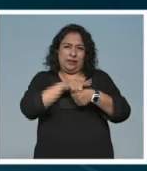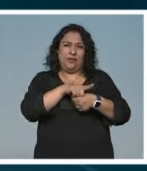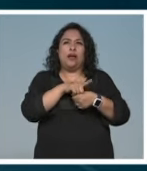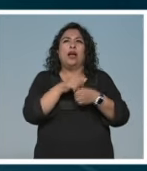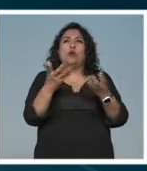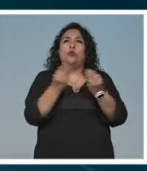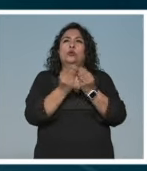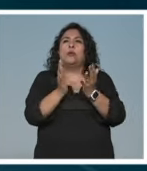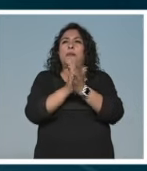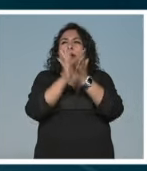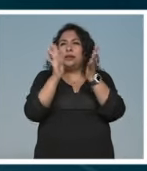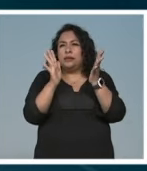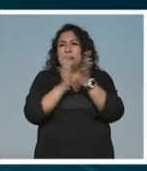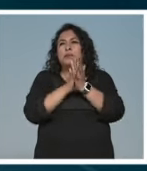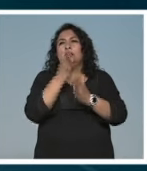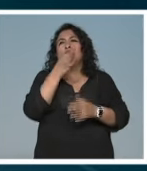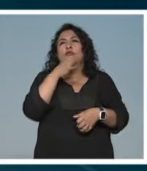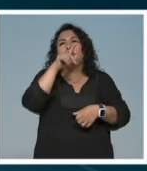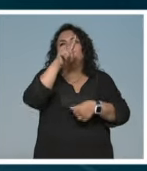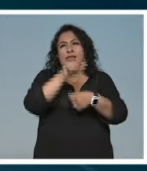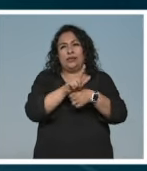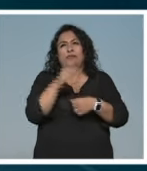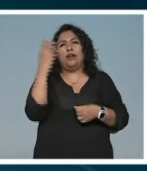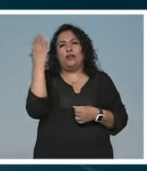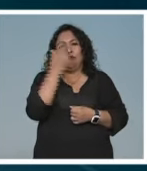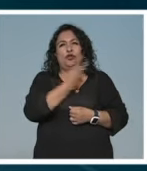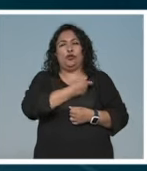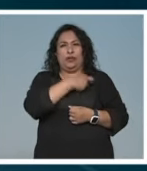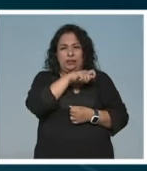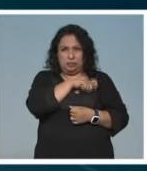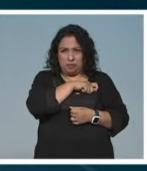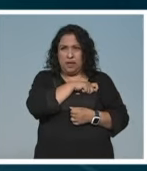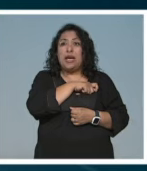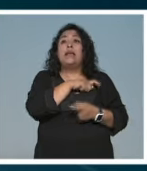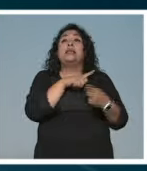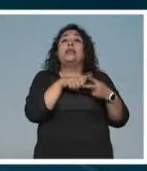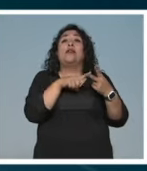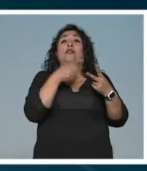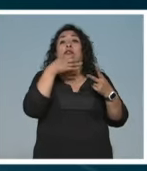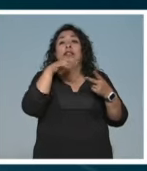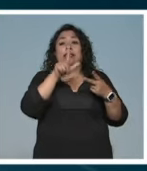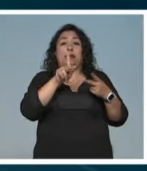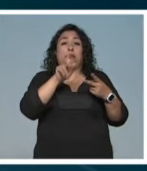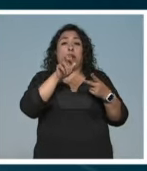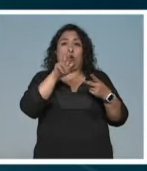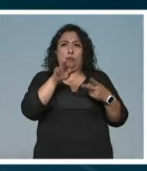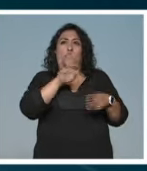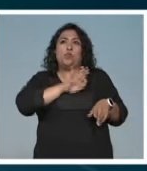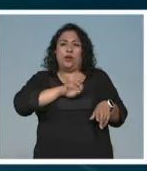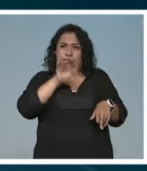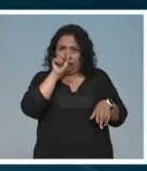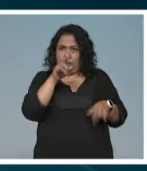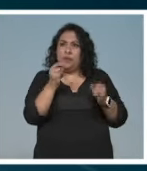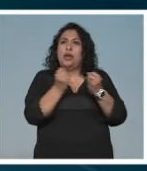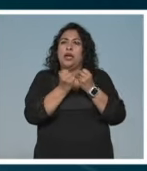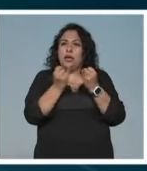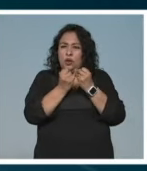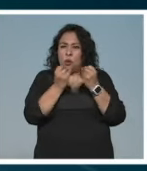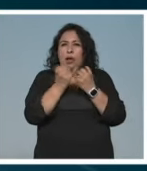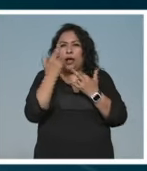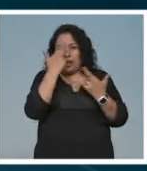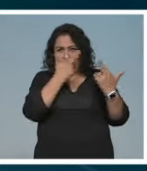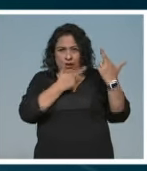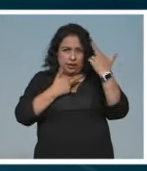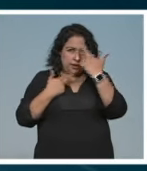la colaboración de los festivales de Foto España y el Festival Panoramic, pues eso nos permitirá también